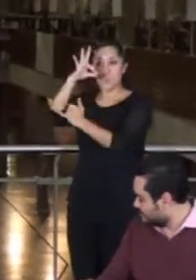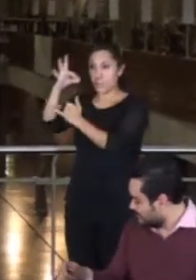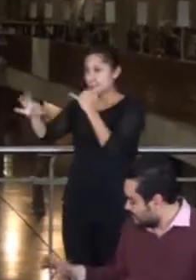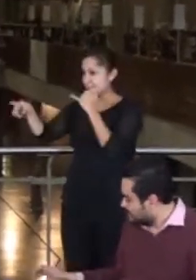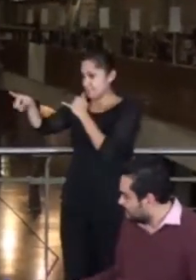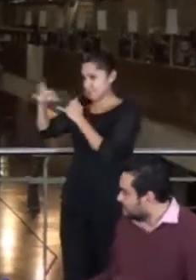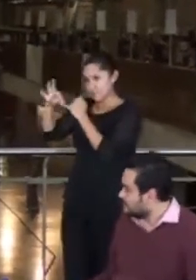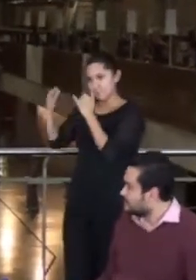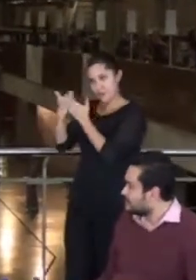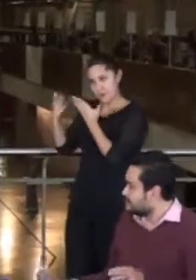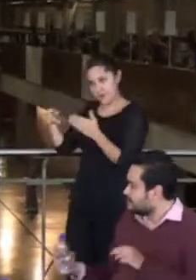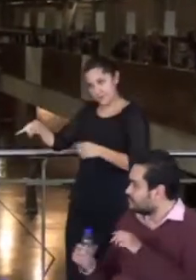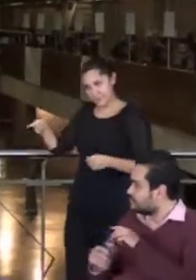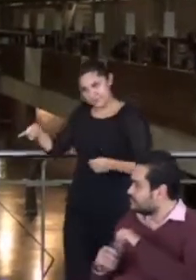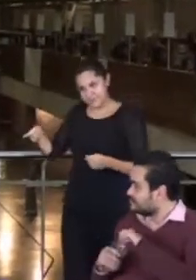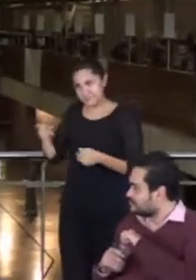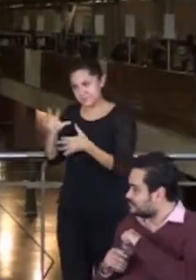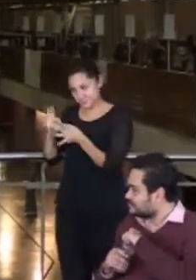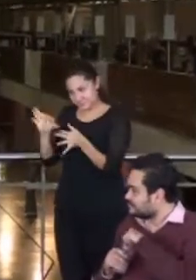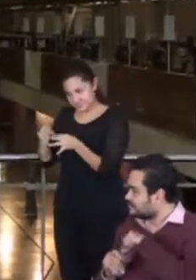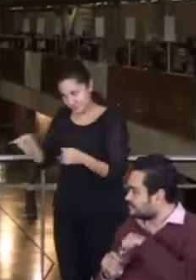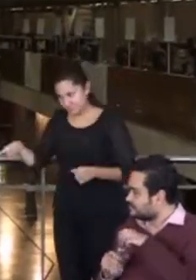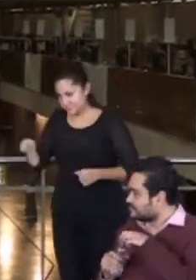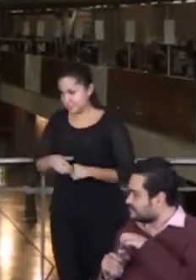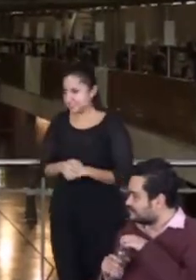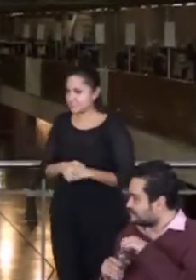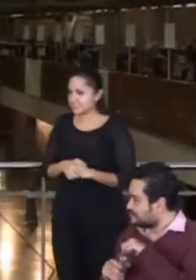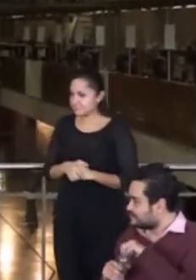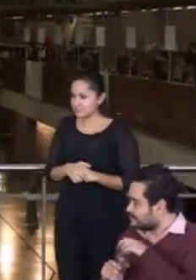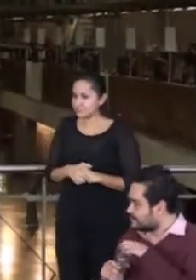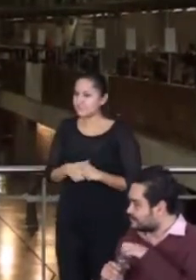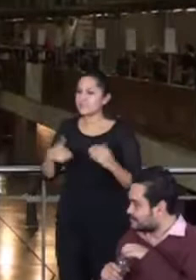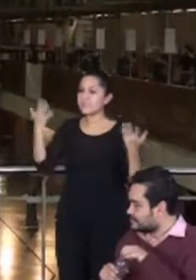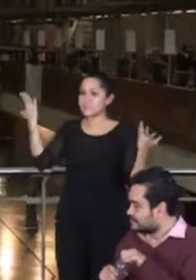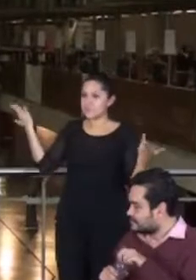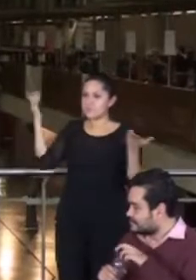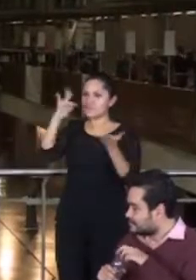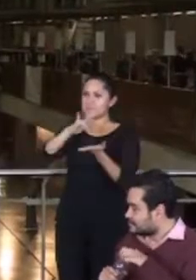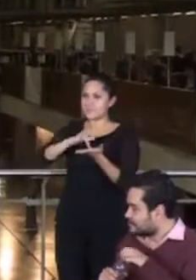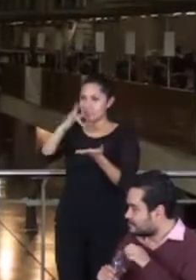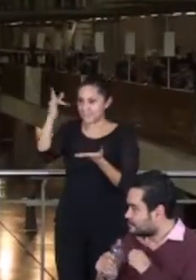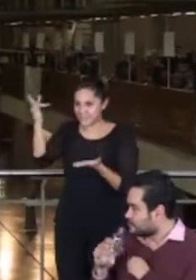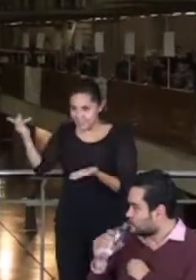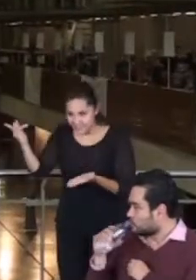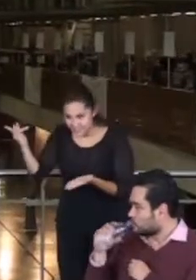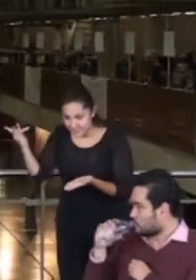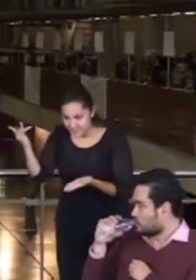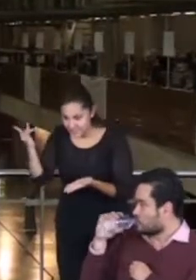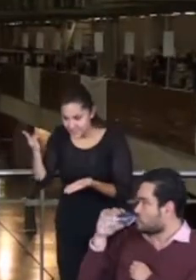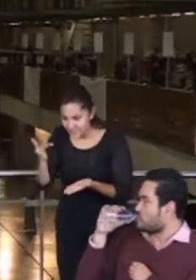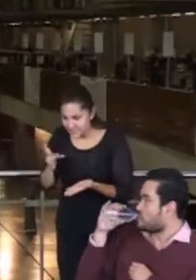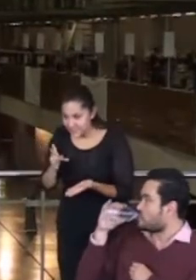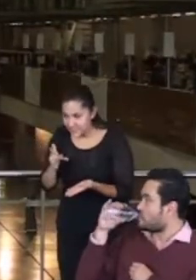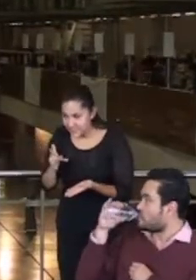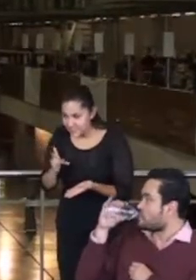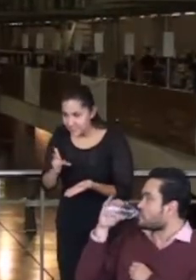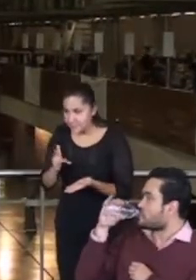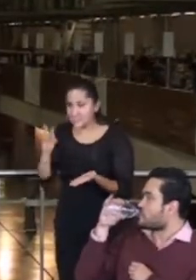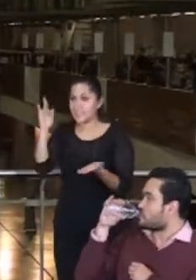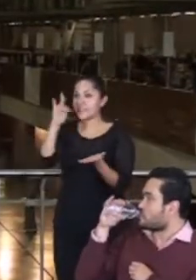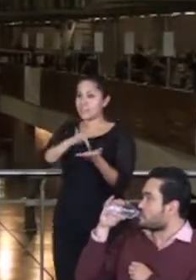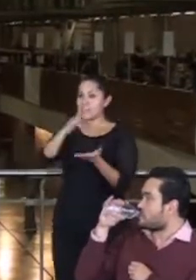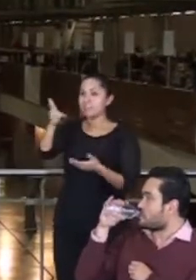e pues muchas gracias y terminamos sin